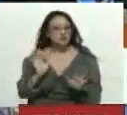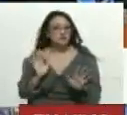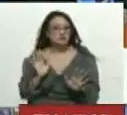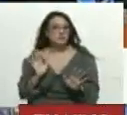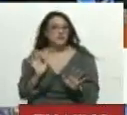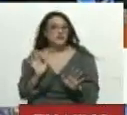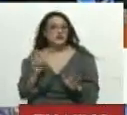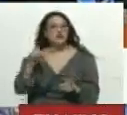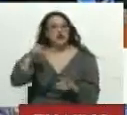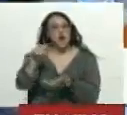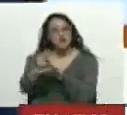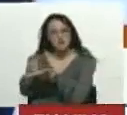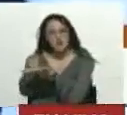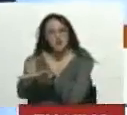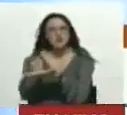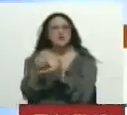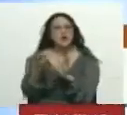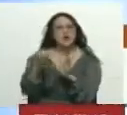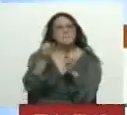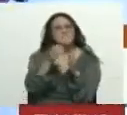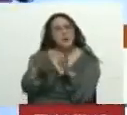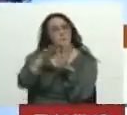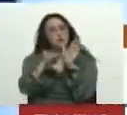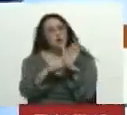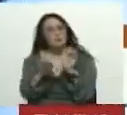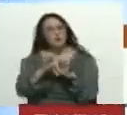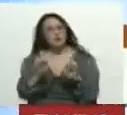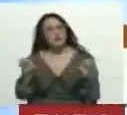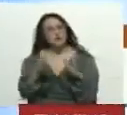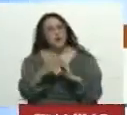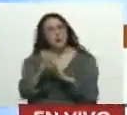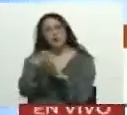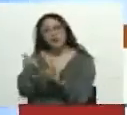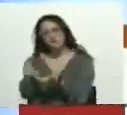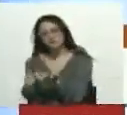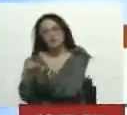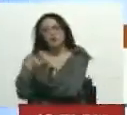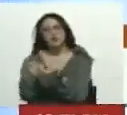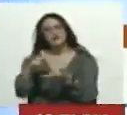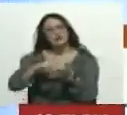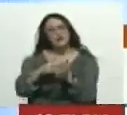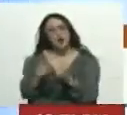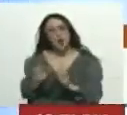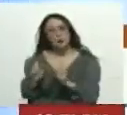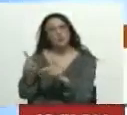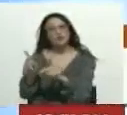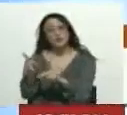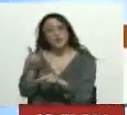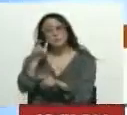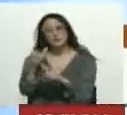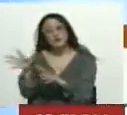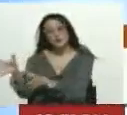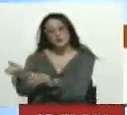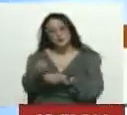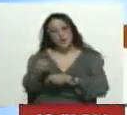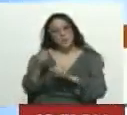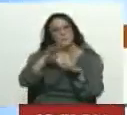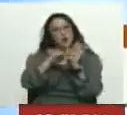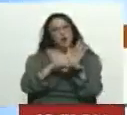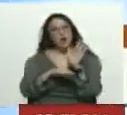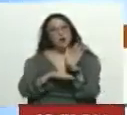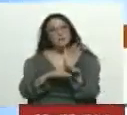ayude en el plan programático educativo con una buena entonces la oportunidad de jalar a esa persona hacia el programa